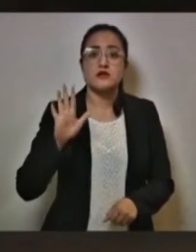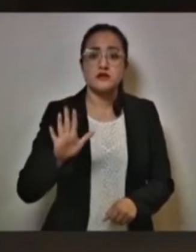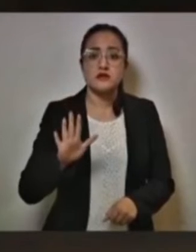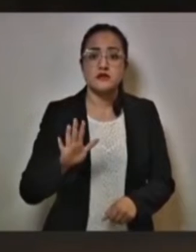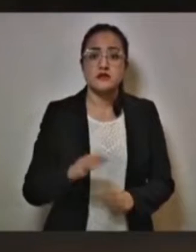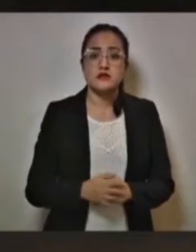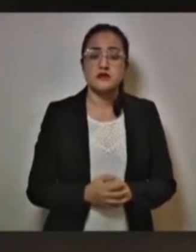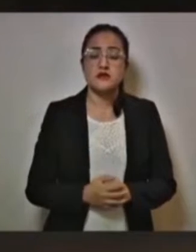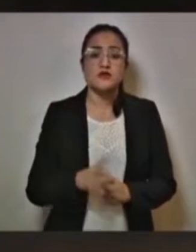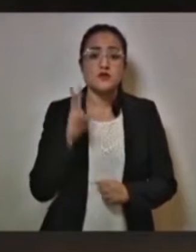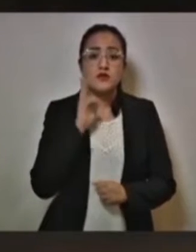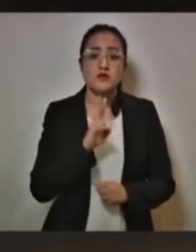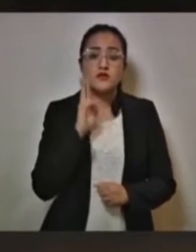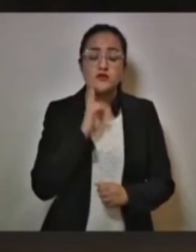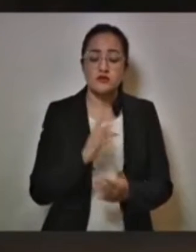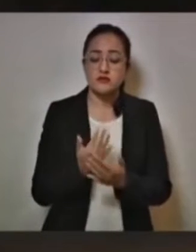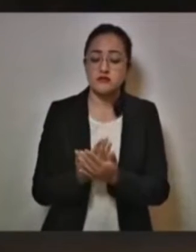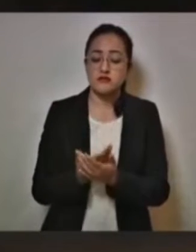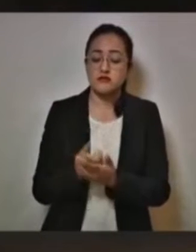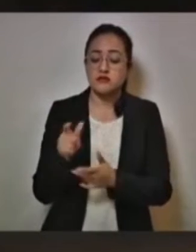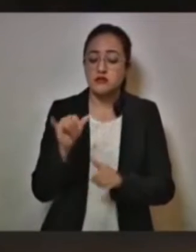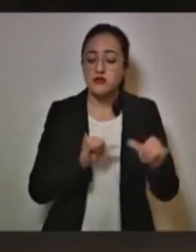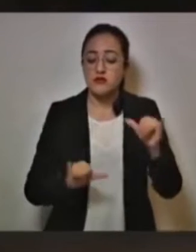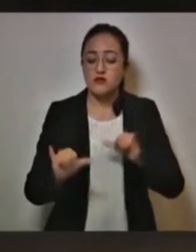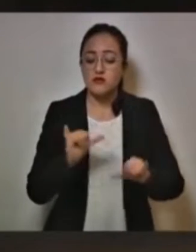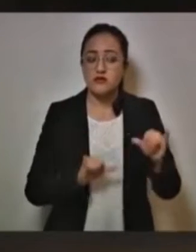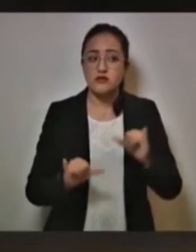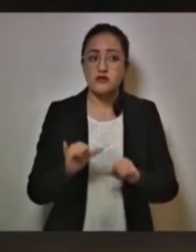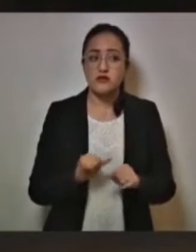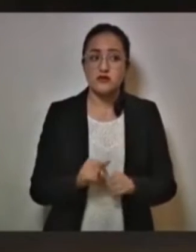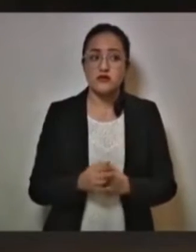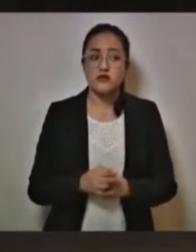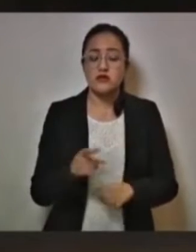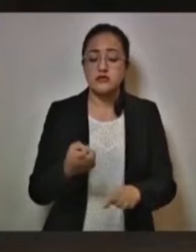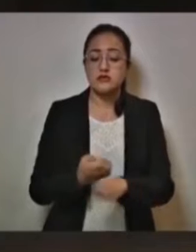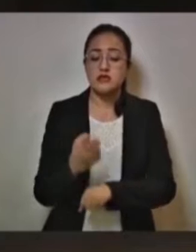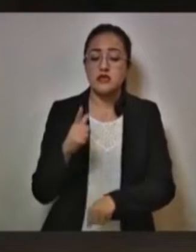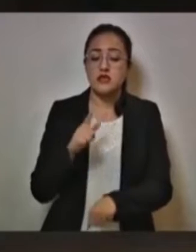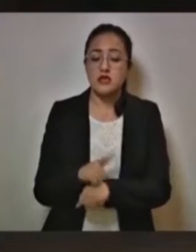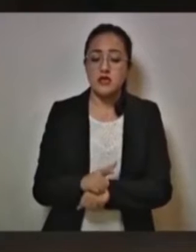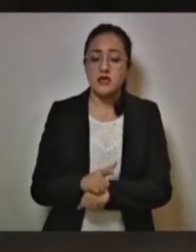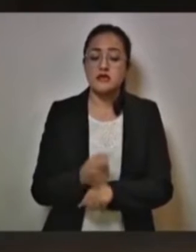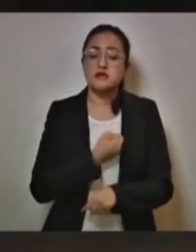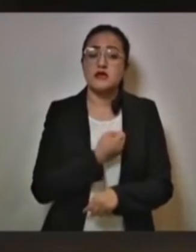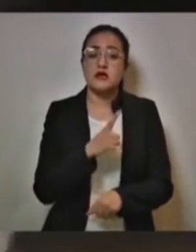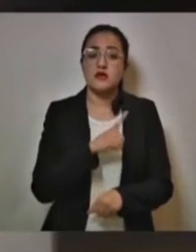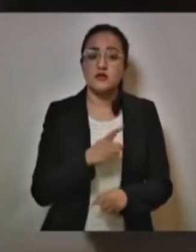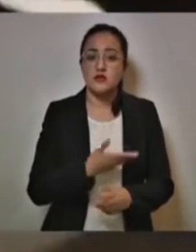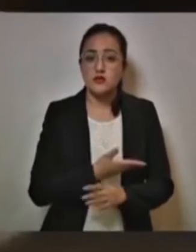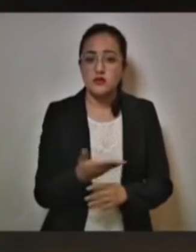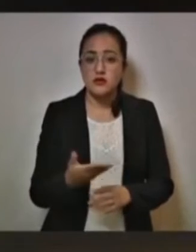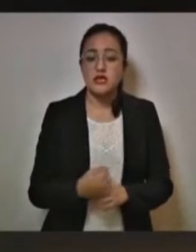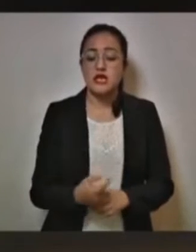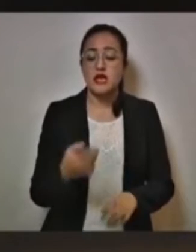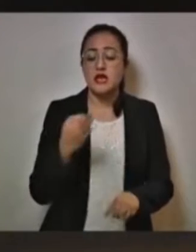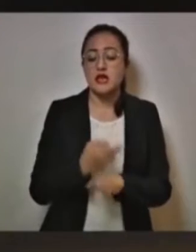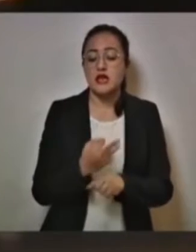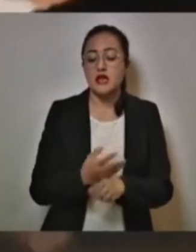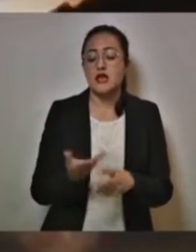265 pruebas que se están procesando en el Laboratorio Estatal de Salud Pública. En